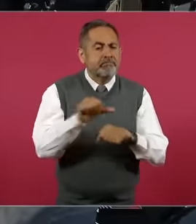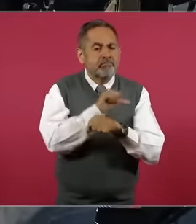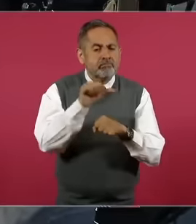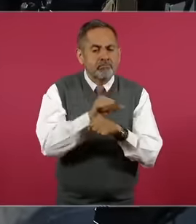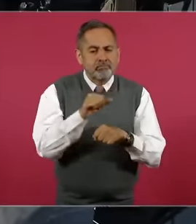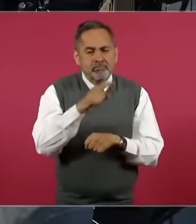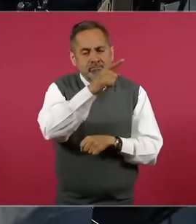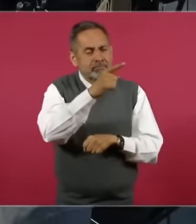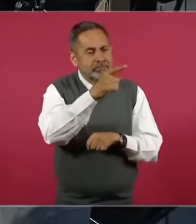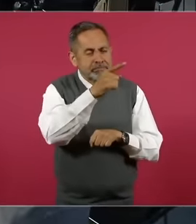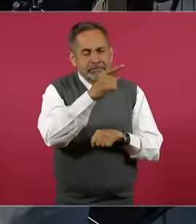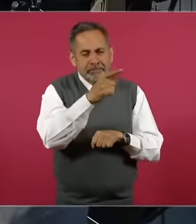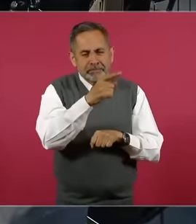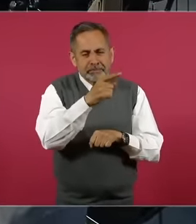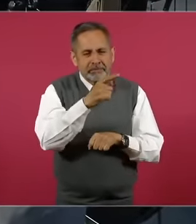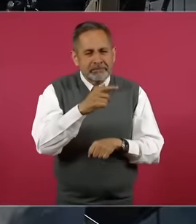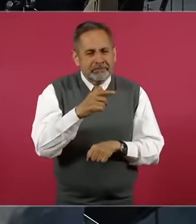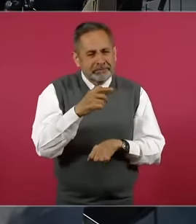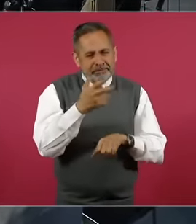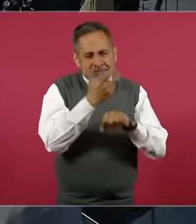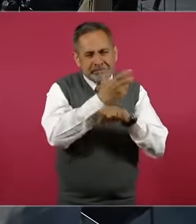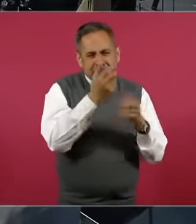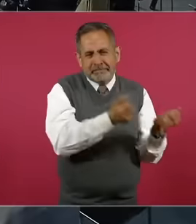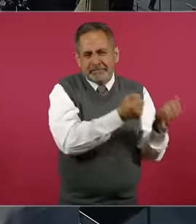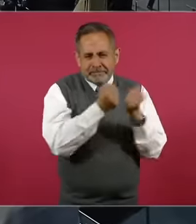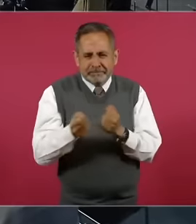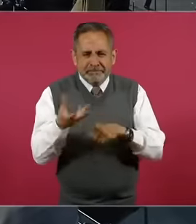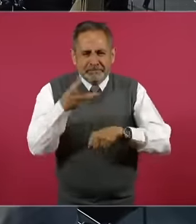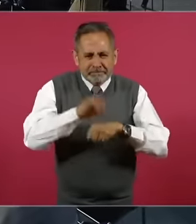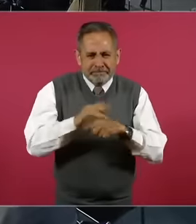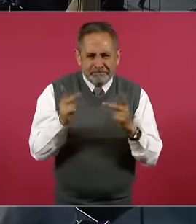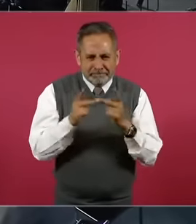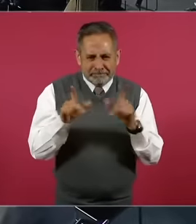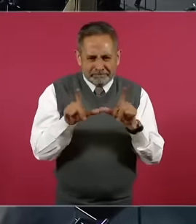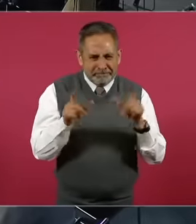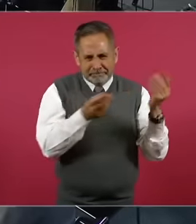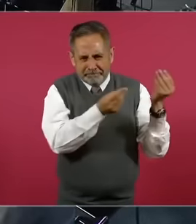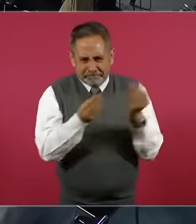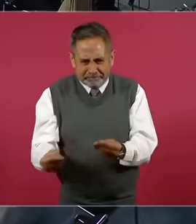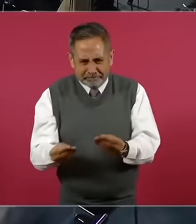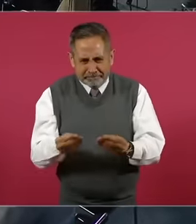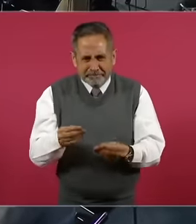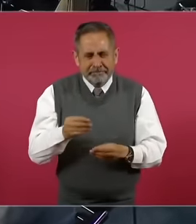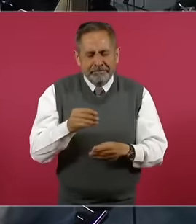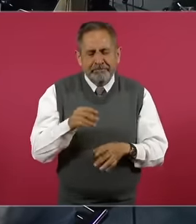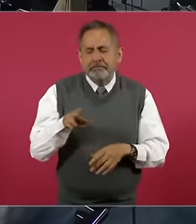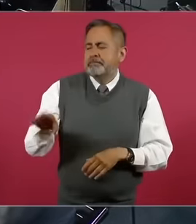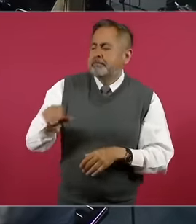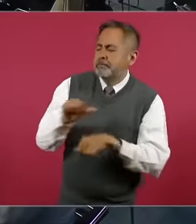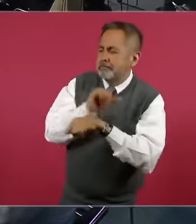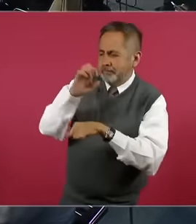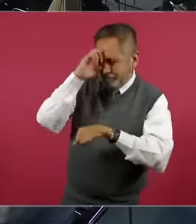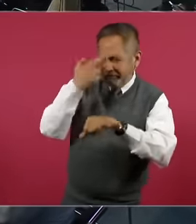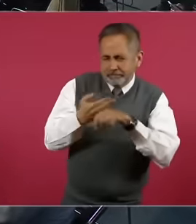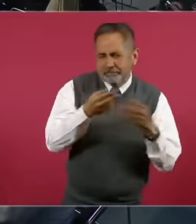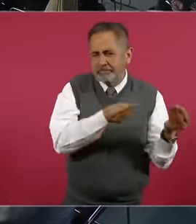chuecos? Ah, sería todo, muchas gracias. Vehículos extranjeros, sí. Ya